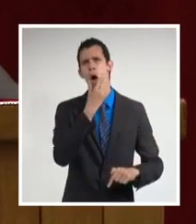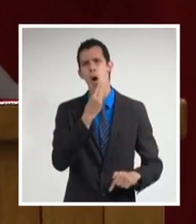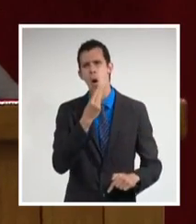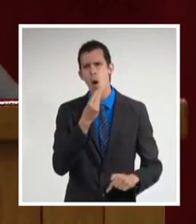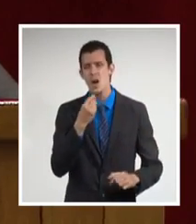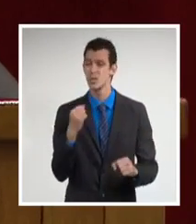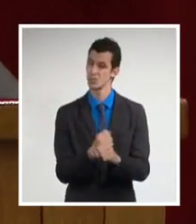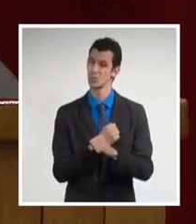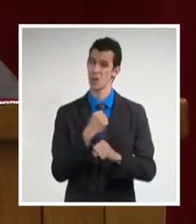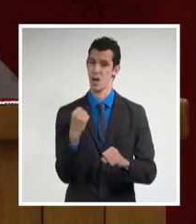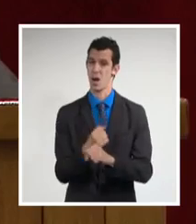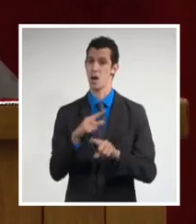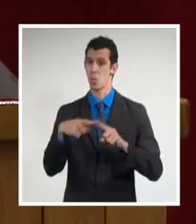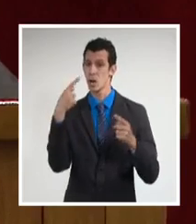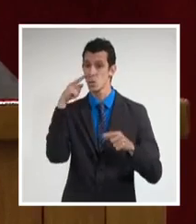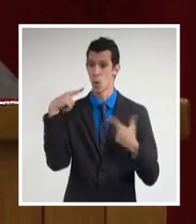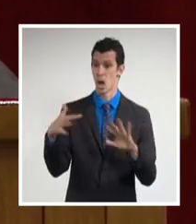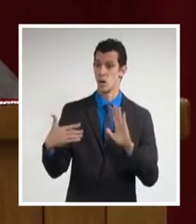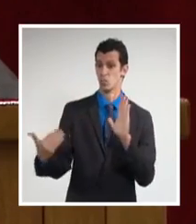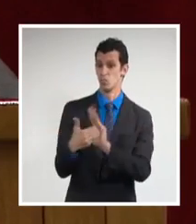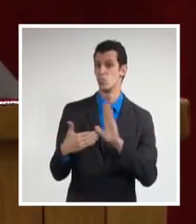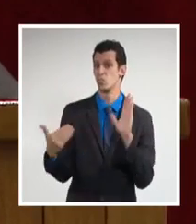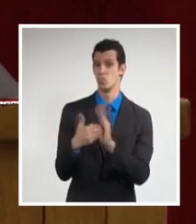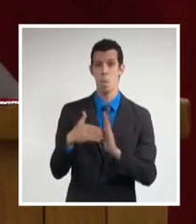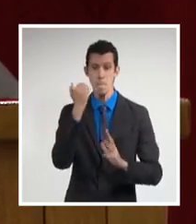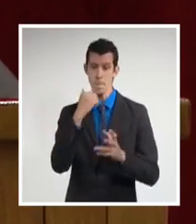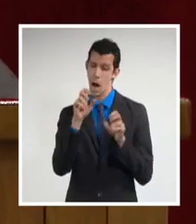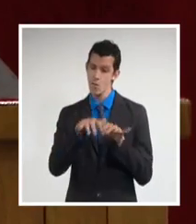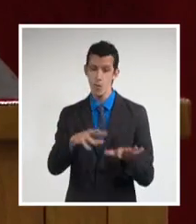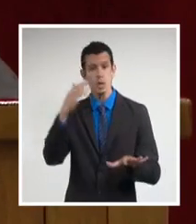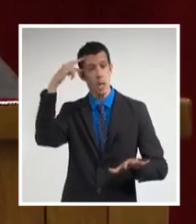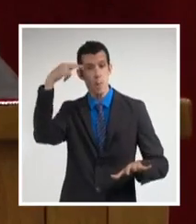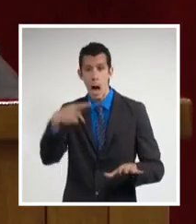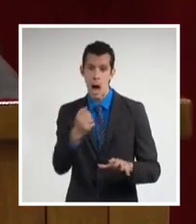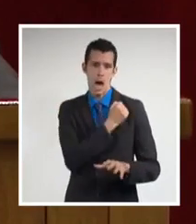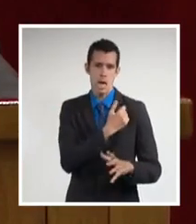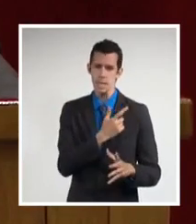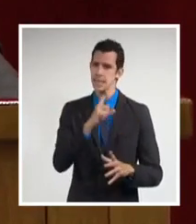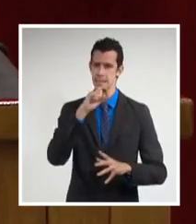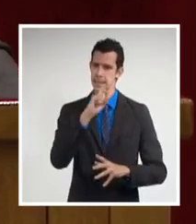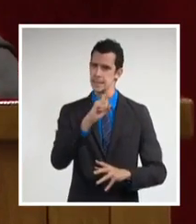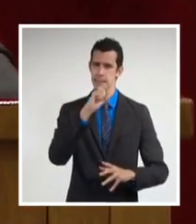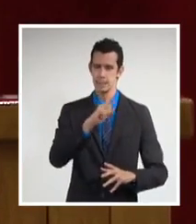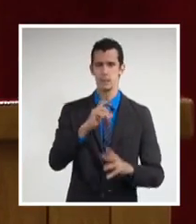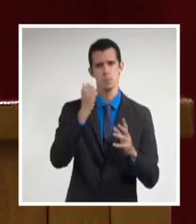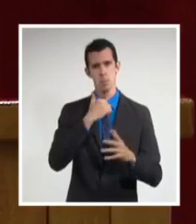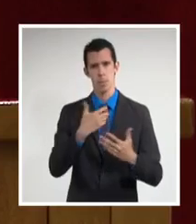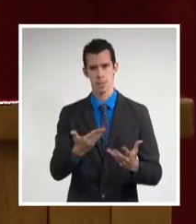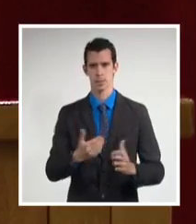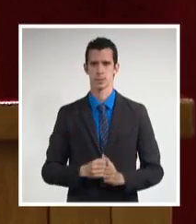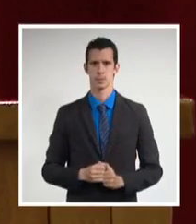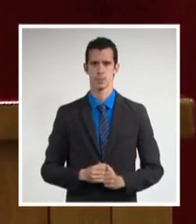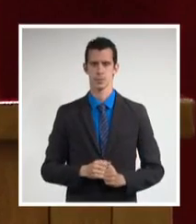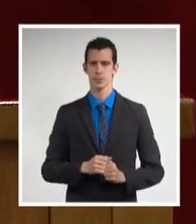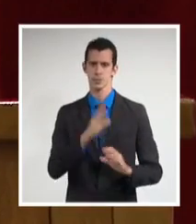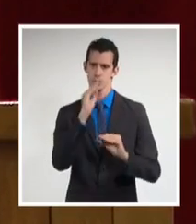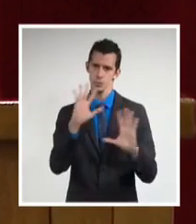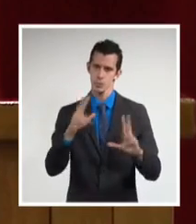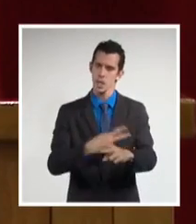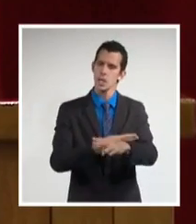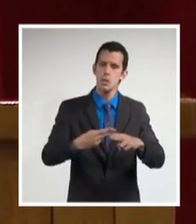pelea. La historia de Cuba está preñada de episodios de resistencia insuperables, pero ninguno de nosotros, desde las